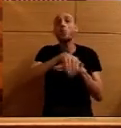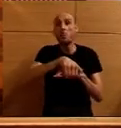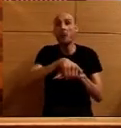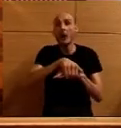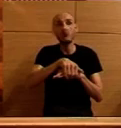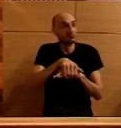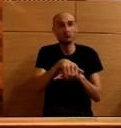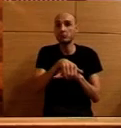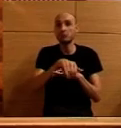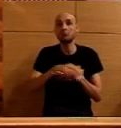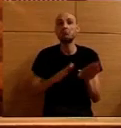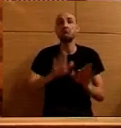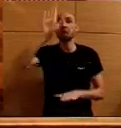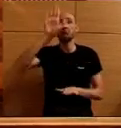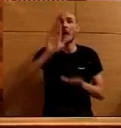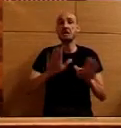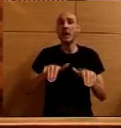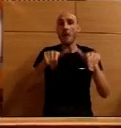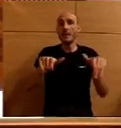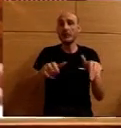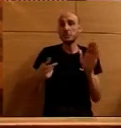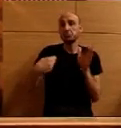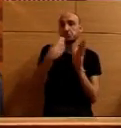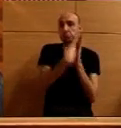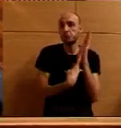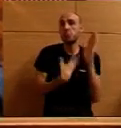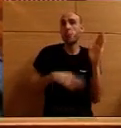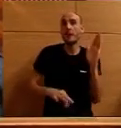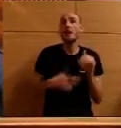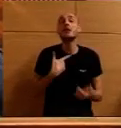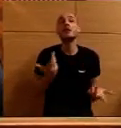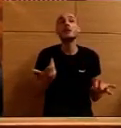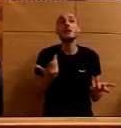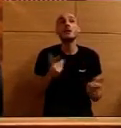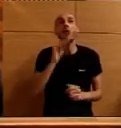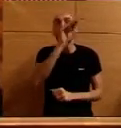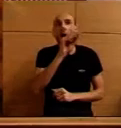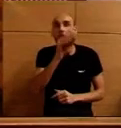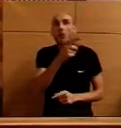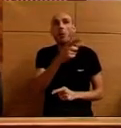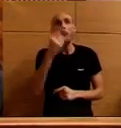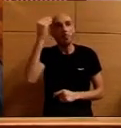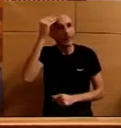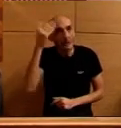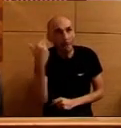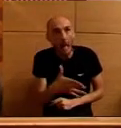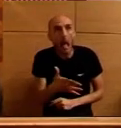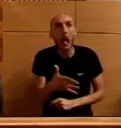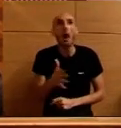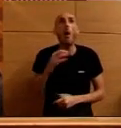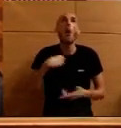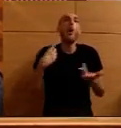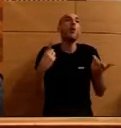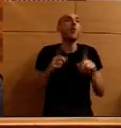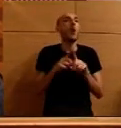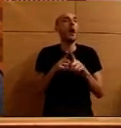Por lo tanto, nosotros no queremos que usted piense mal, ni tenga ni hay ninguna intención,